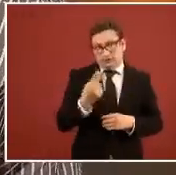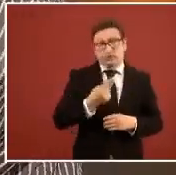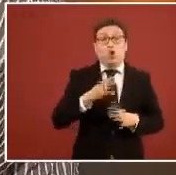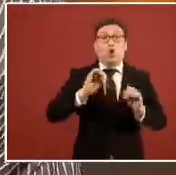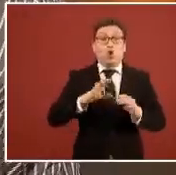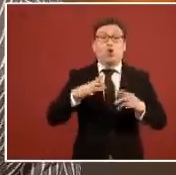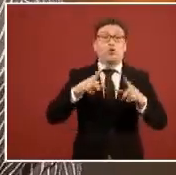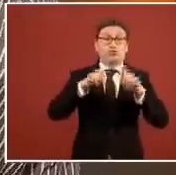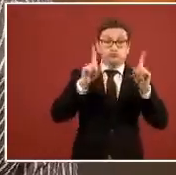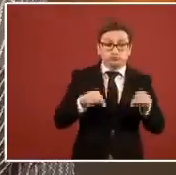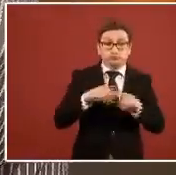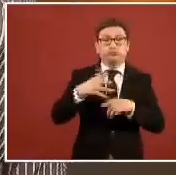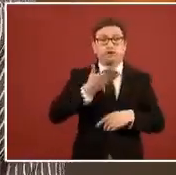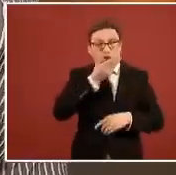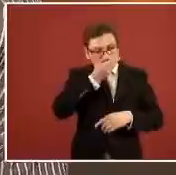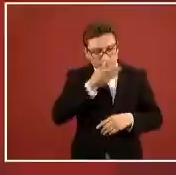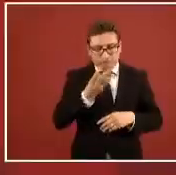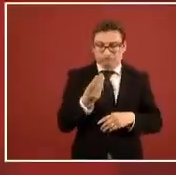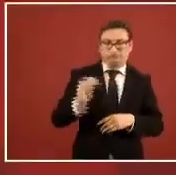pañuelo desechable si está a la mano.